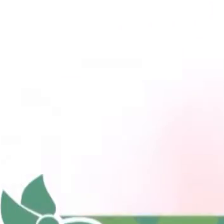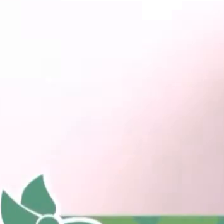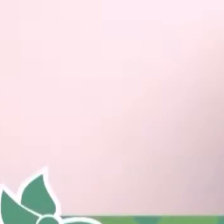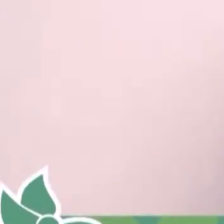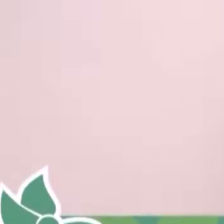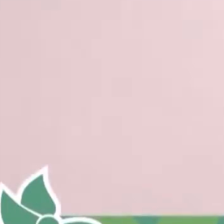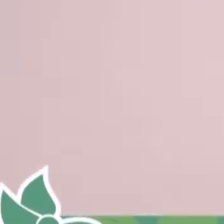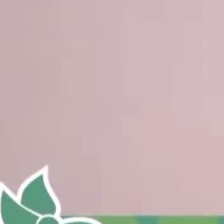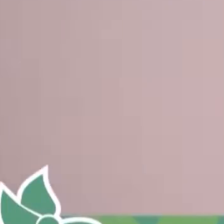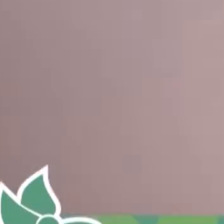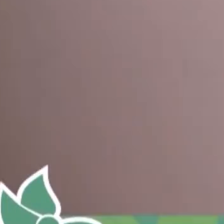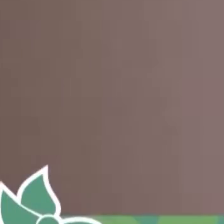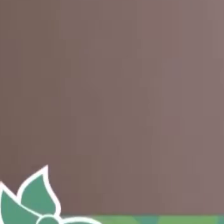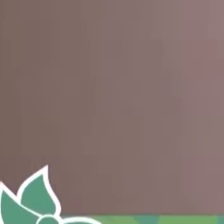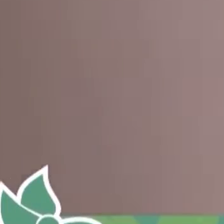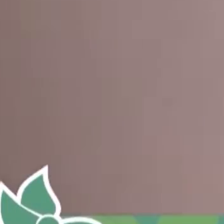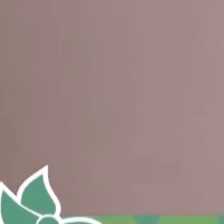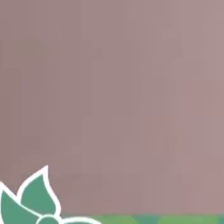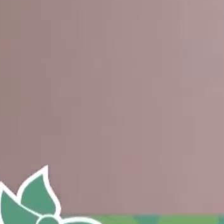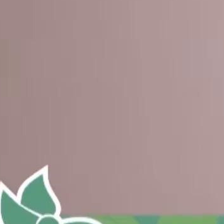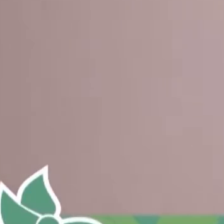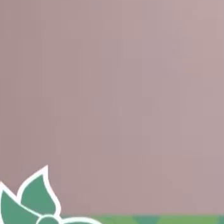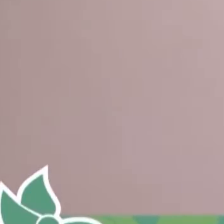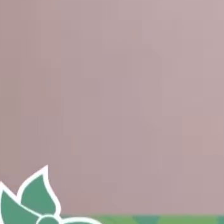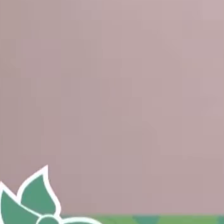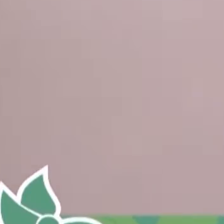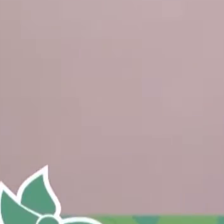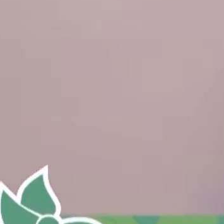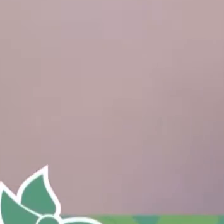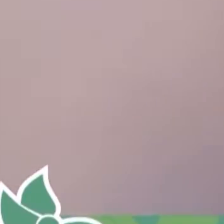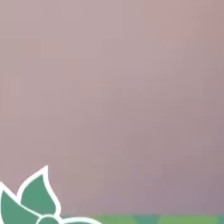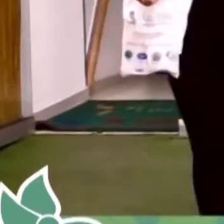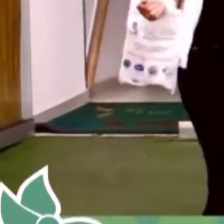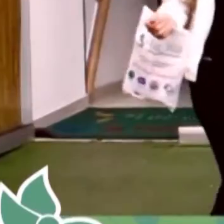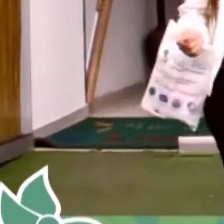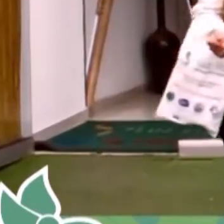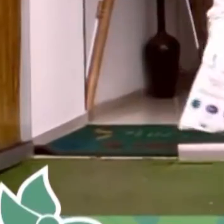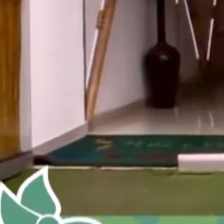Médico y Naturista Lucivida. Citas médicas y domicilios, Bogotá